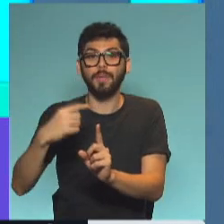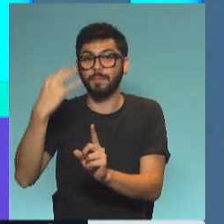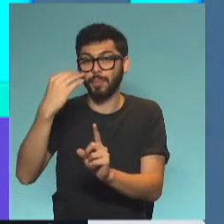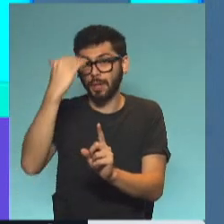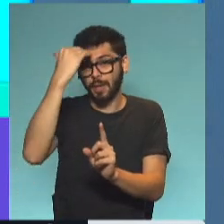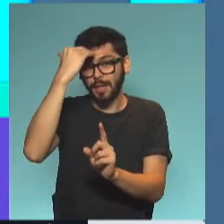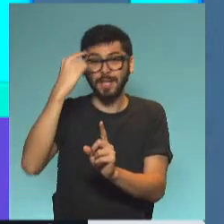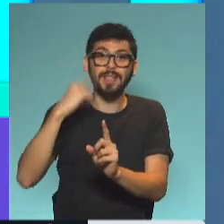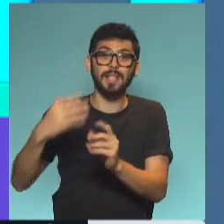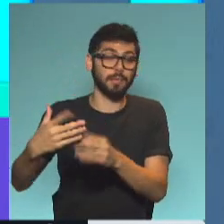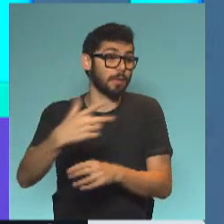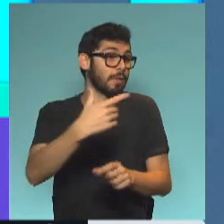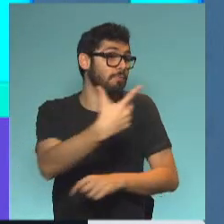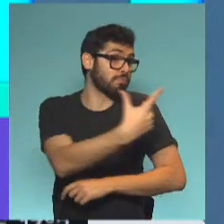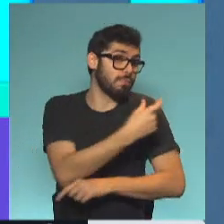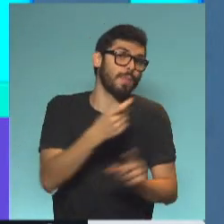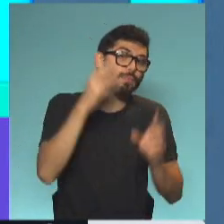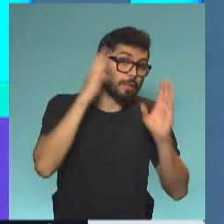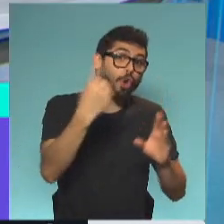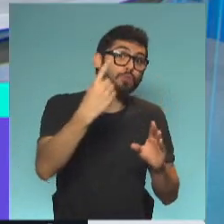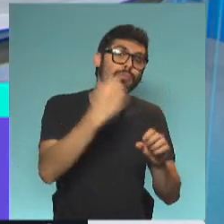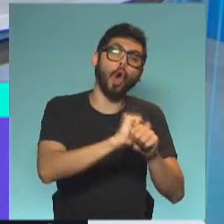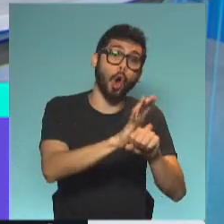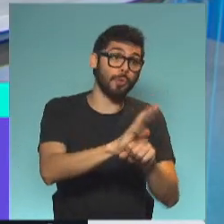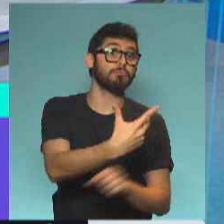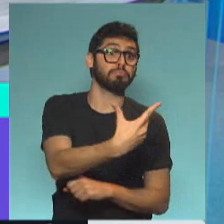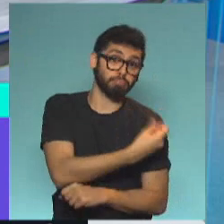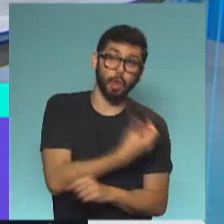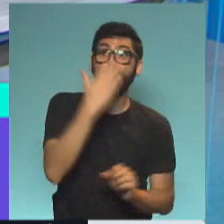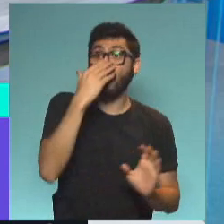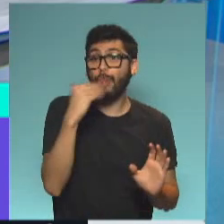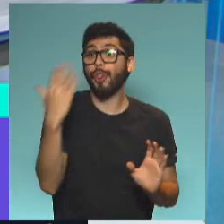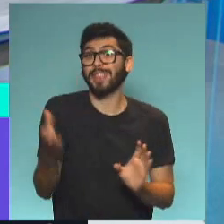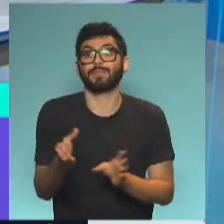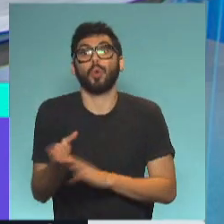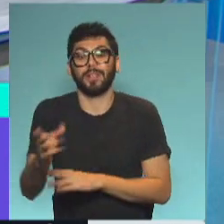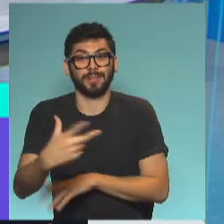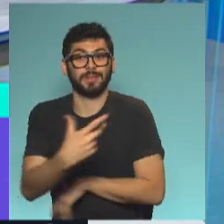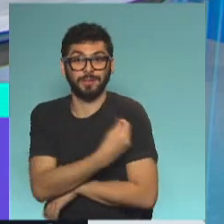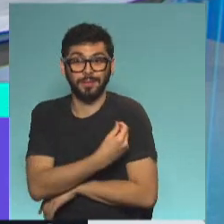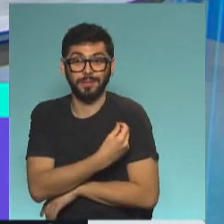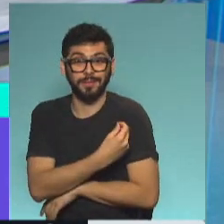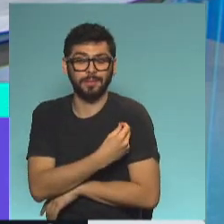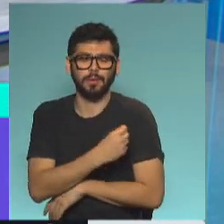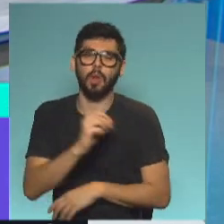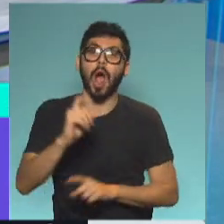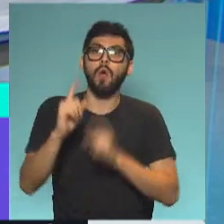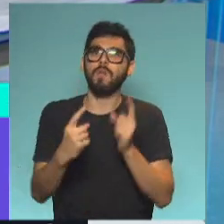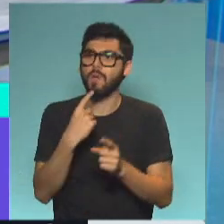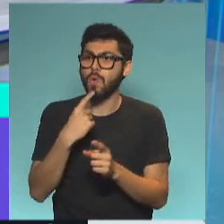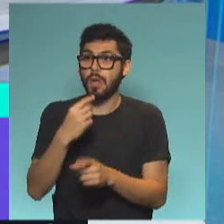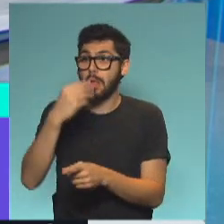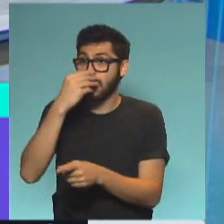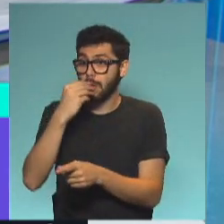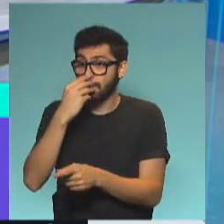días después de la vacuna contra el co vídeos la pregunta iba porque justamente en muchos adultos mayores decían bueno si pierdo la vacuna antigripal y todavía no